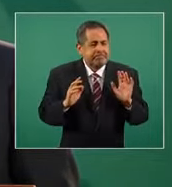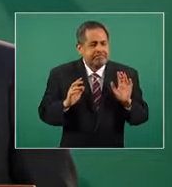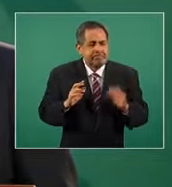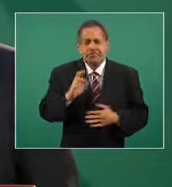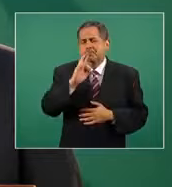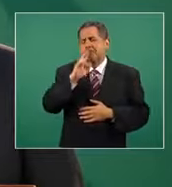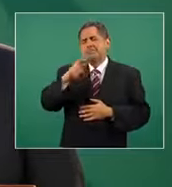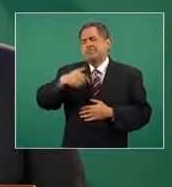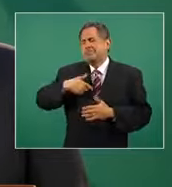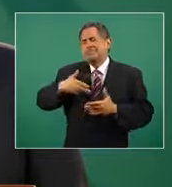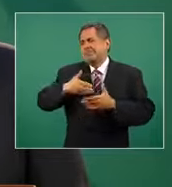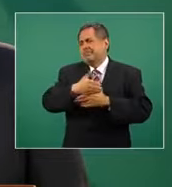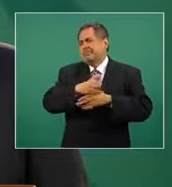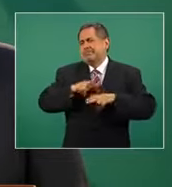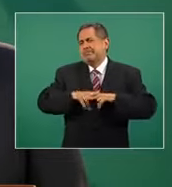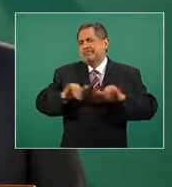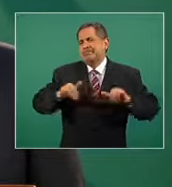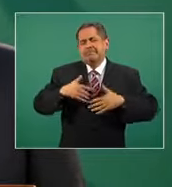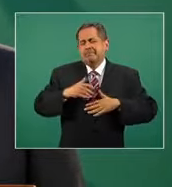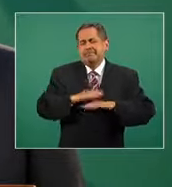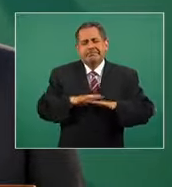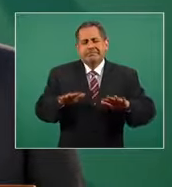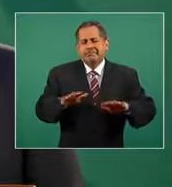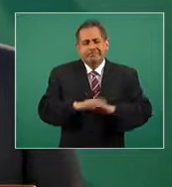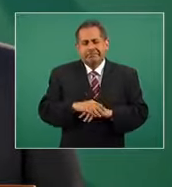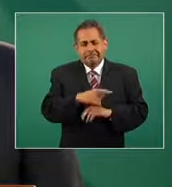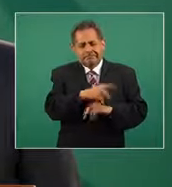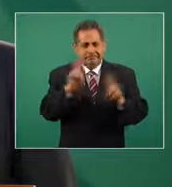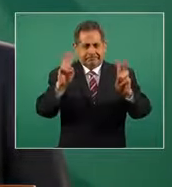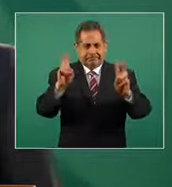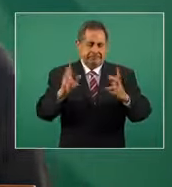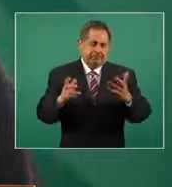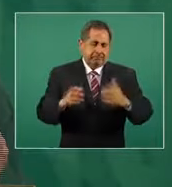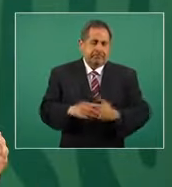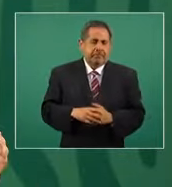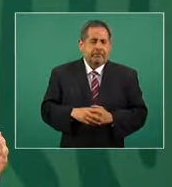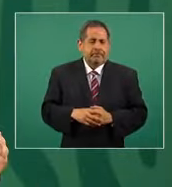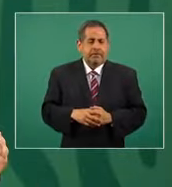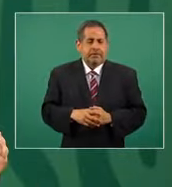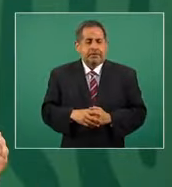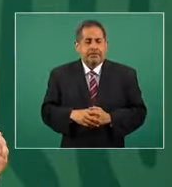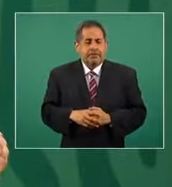no meternos en estos temas. Sí,